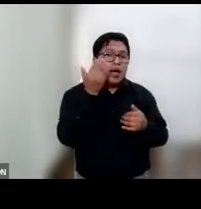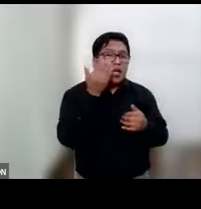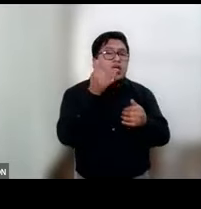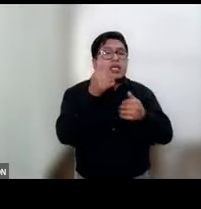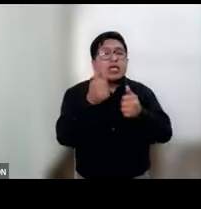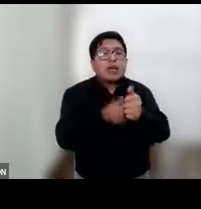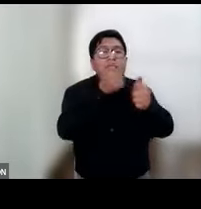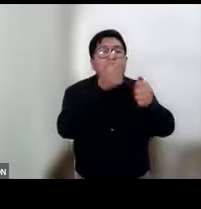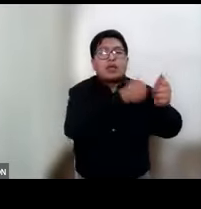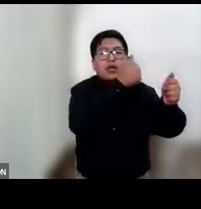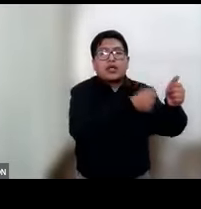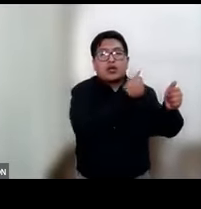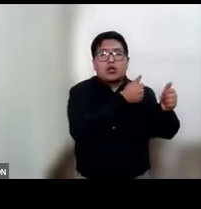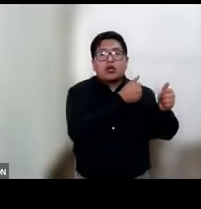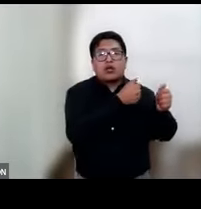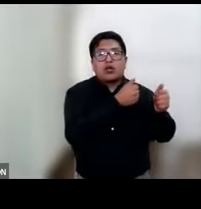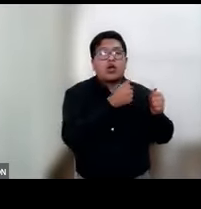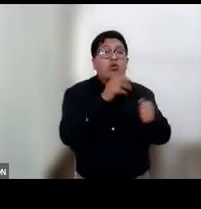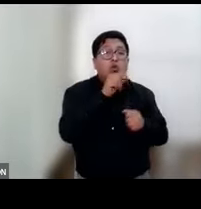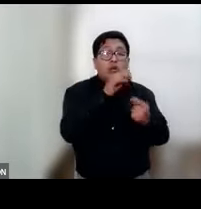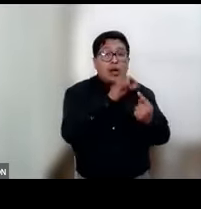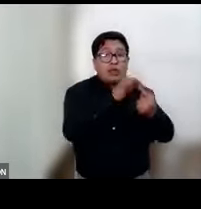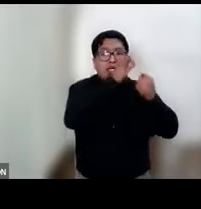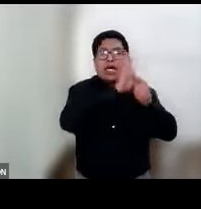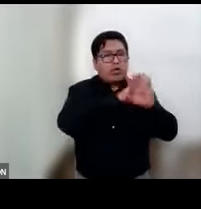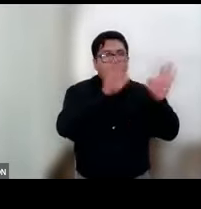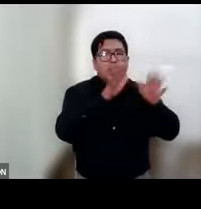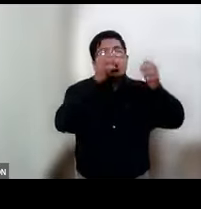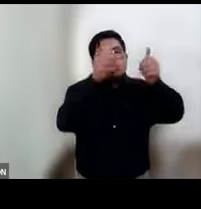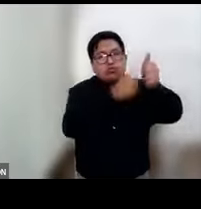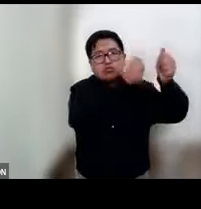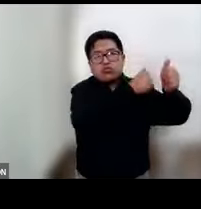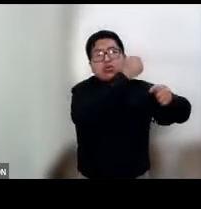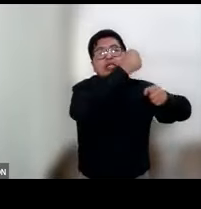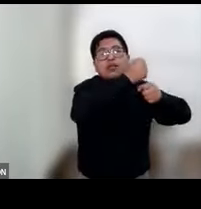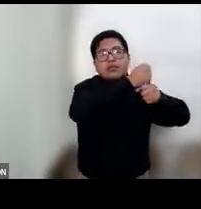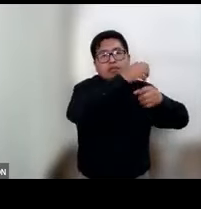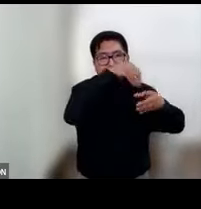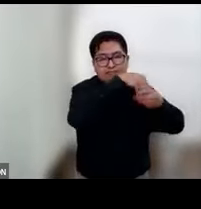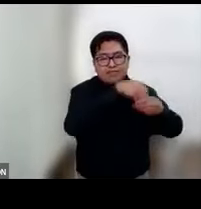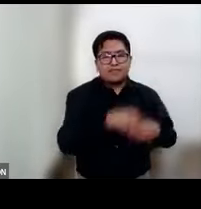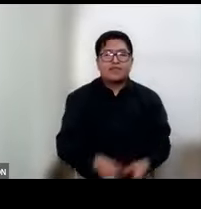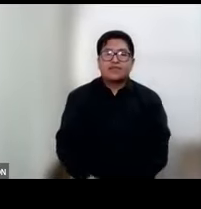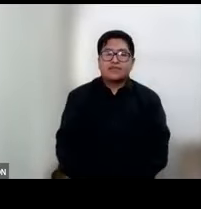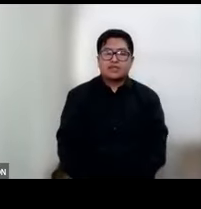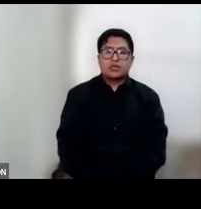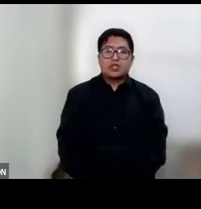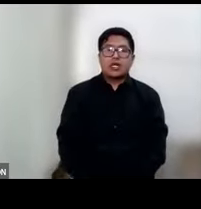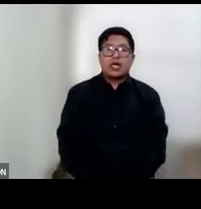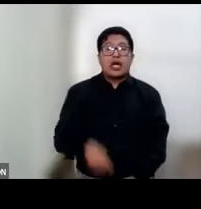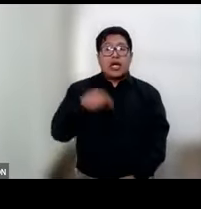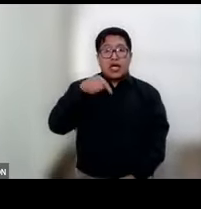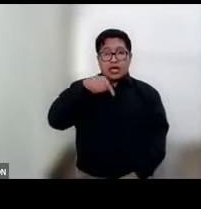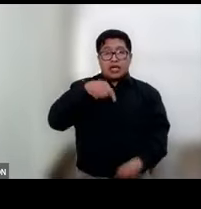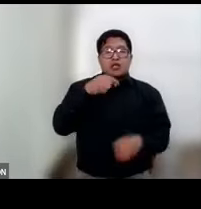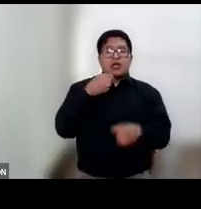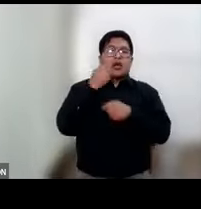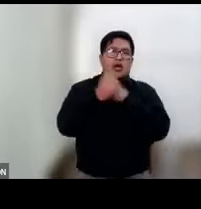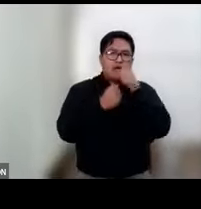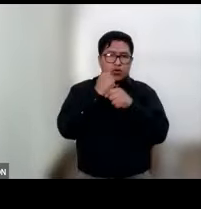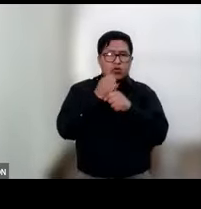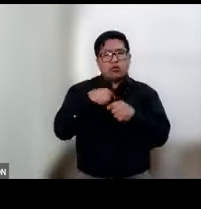no inspectores especiales en esta gestión y entendiendo esto porque yo debo además